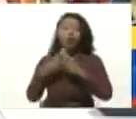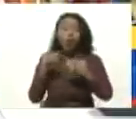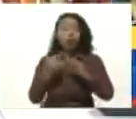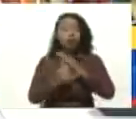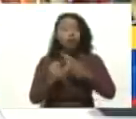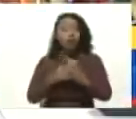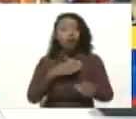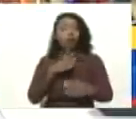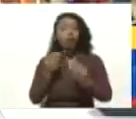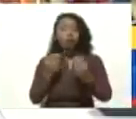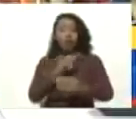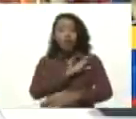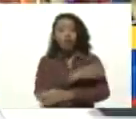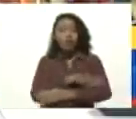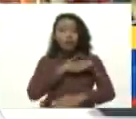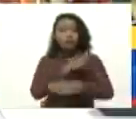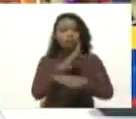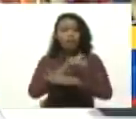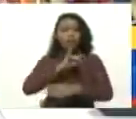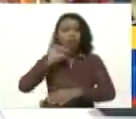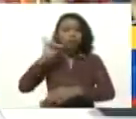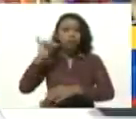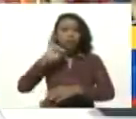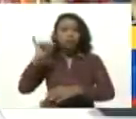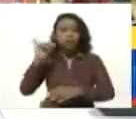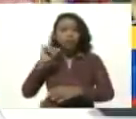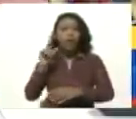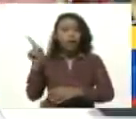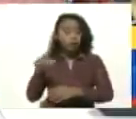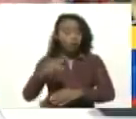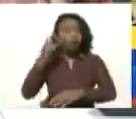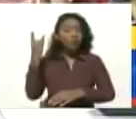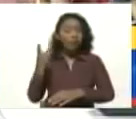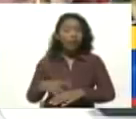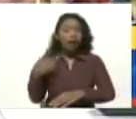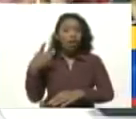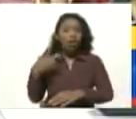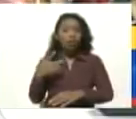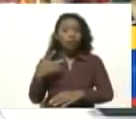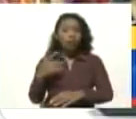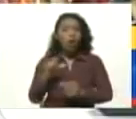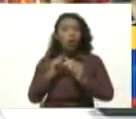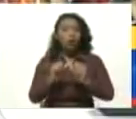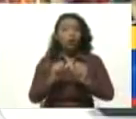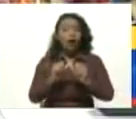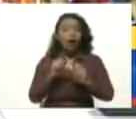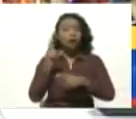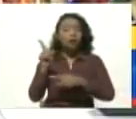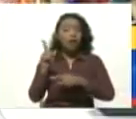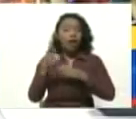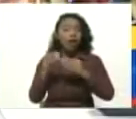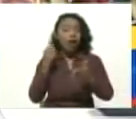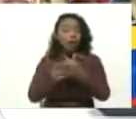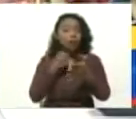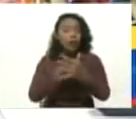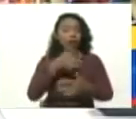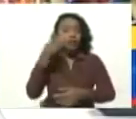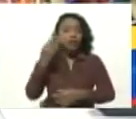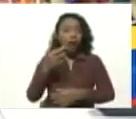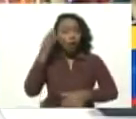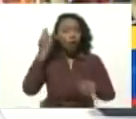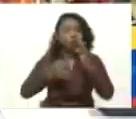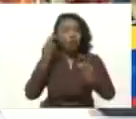con mucha fuerza a denunciarlo. Es muy grave. Y seguir nuestra batalla por la verdad, por la